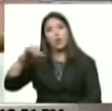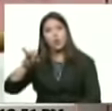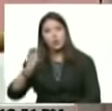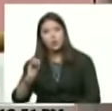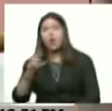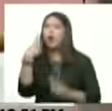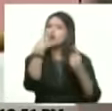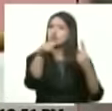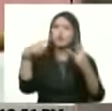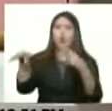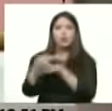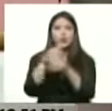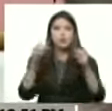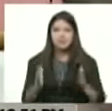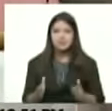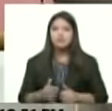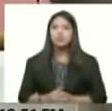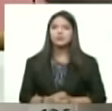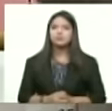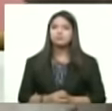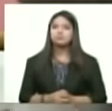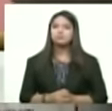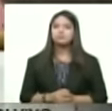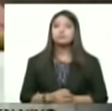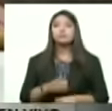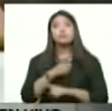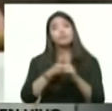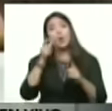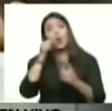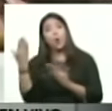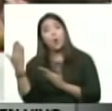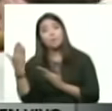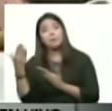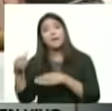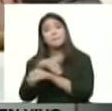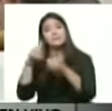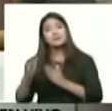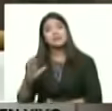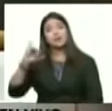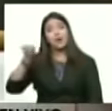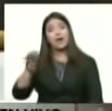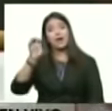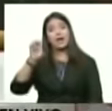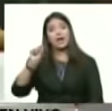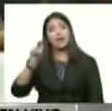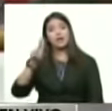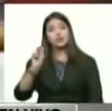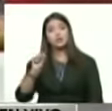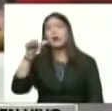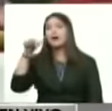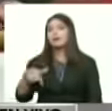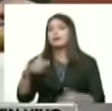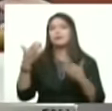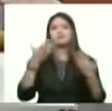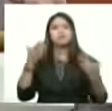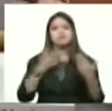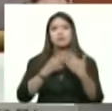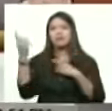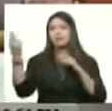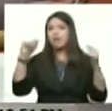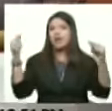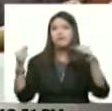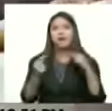otros ministros, mientras nuestro querido compañero ministro Jesús Faría atendía la dinámica del